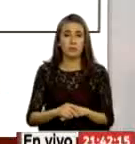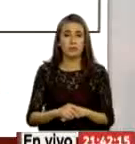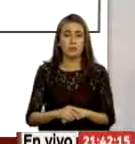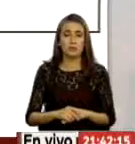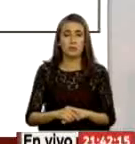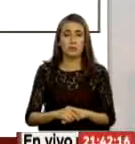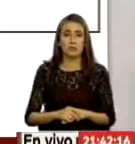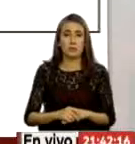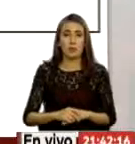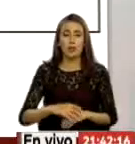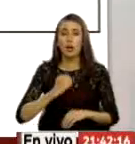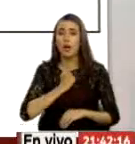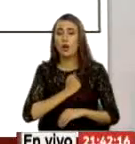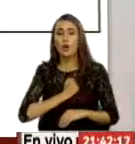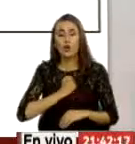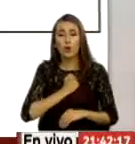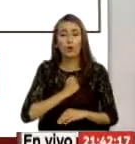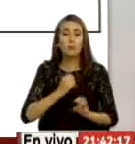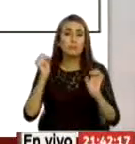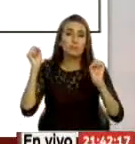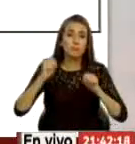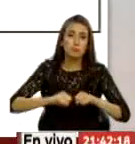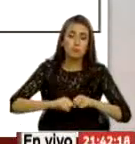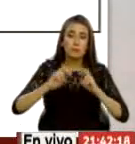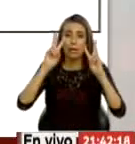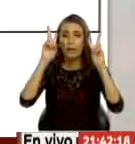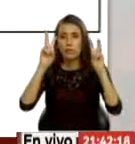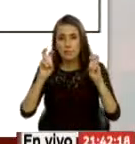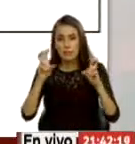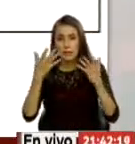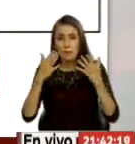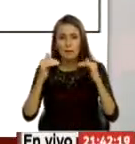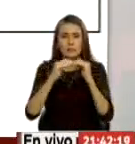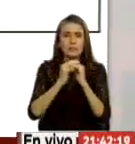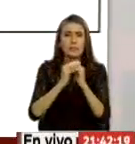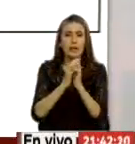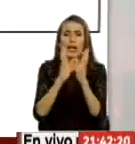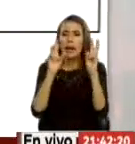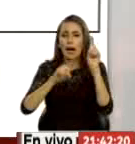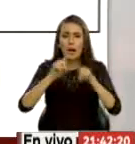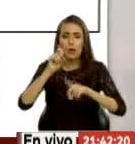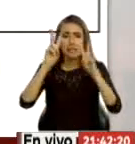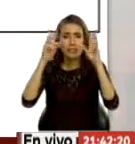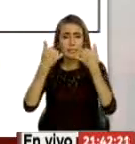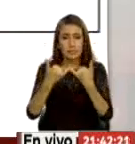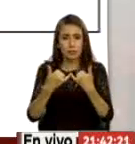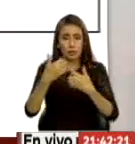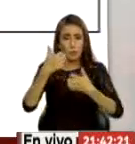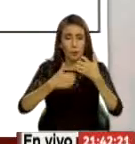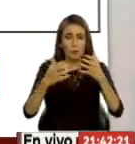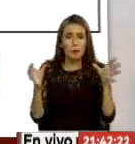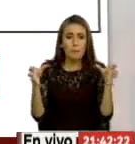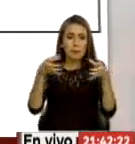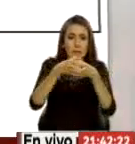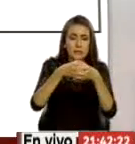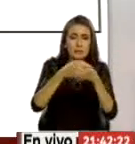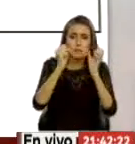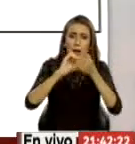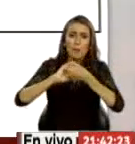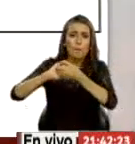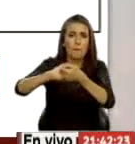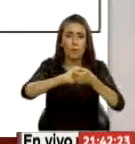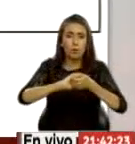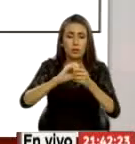Bueno, lamentablemente estos temas no deberían dividirnos, deberían unirnos, porque son temas que todo el país los